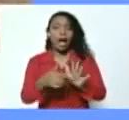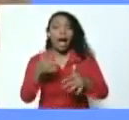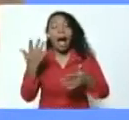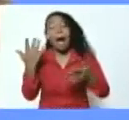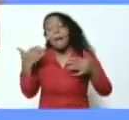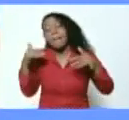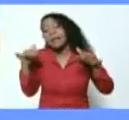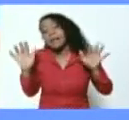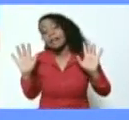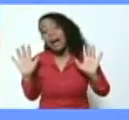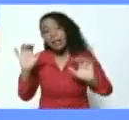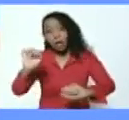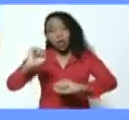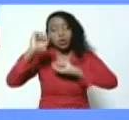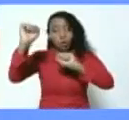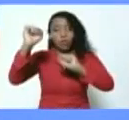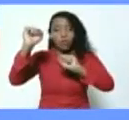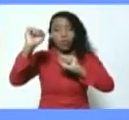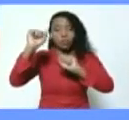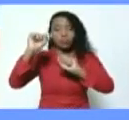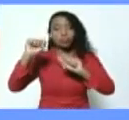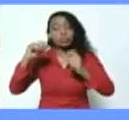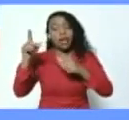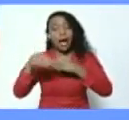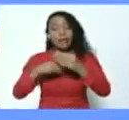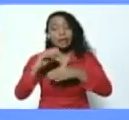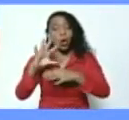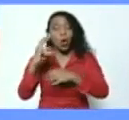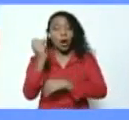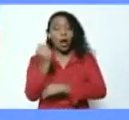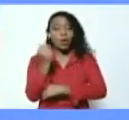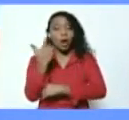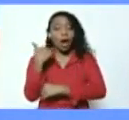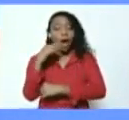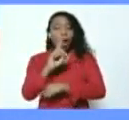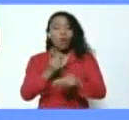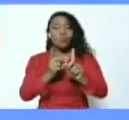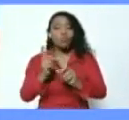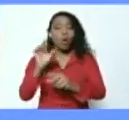triunfos circunstanciales que lograron en algunos de los países nuestros,